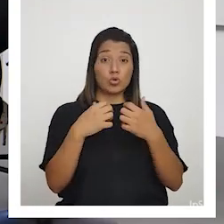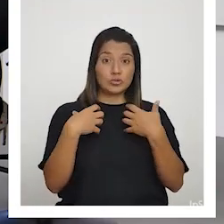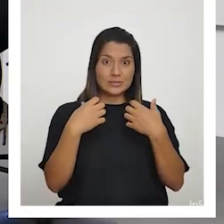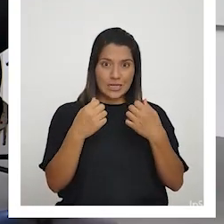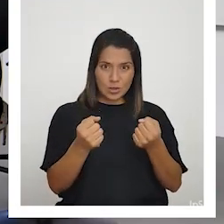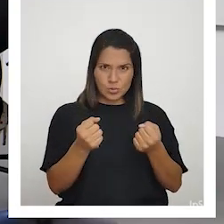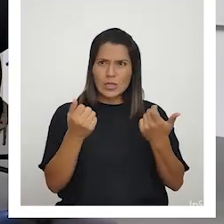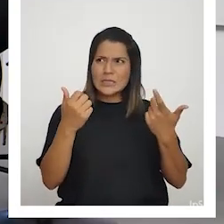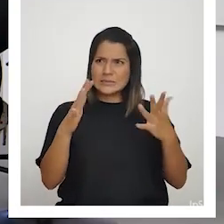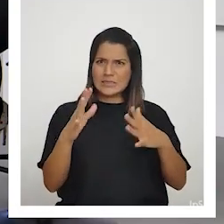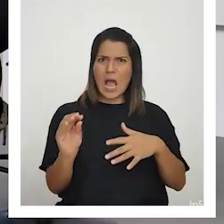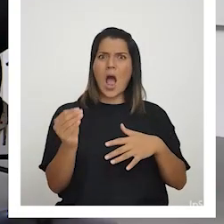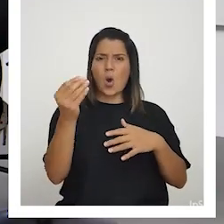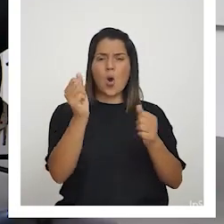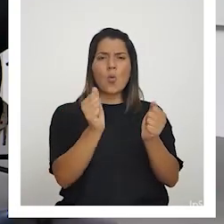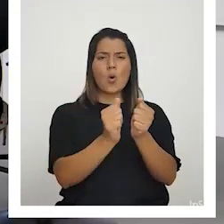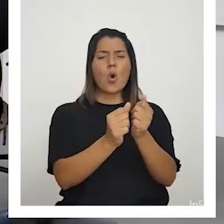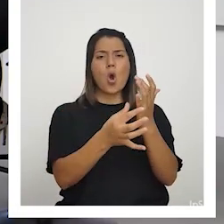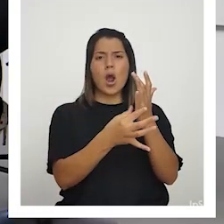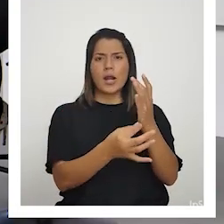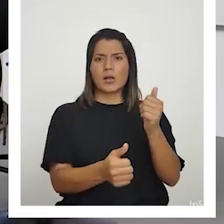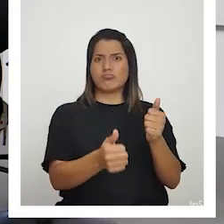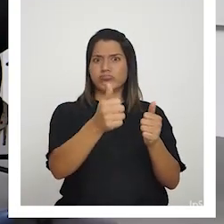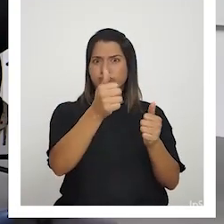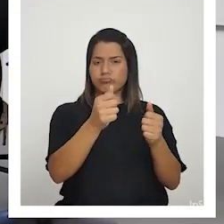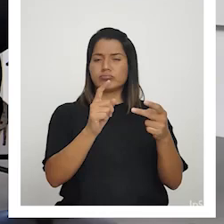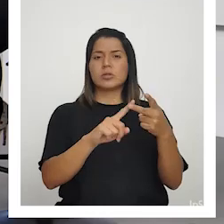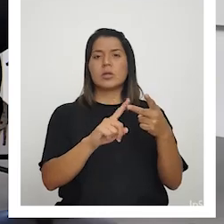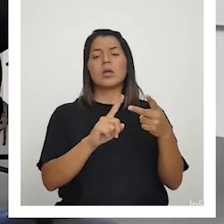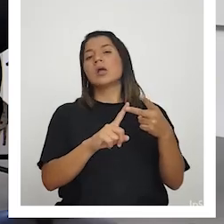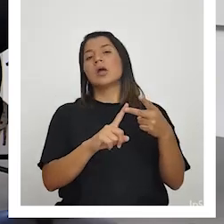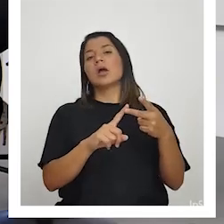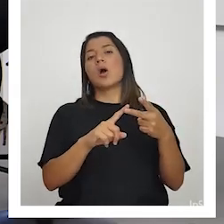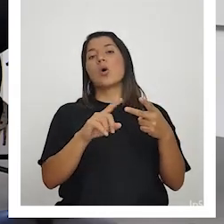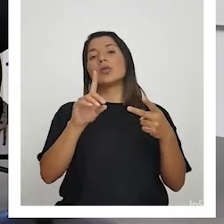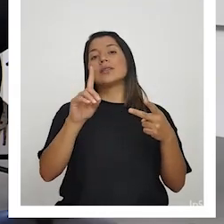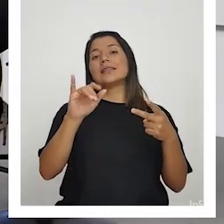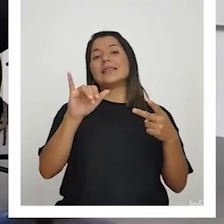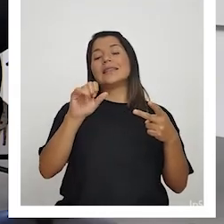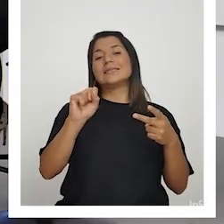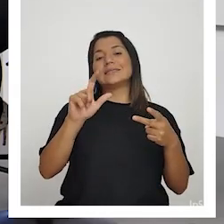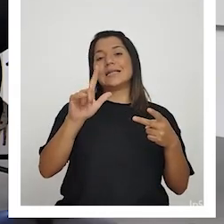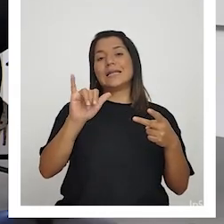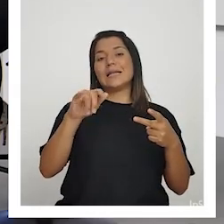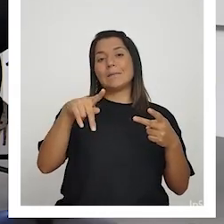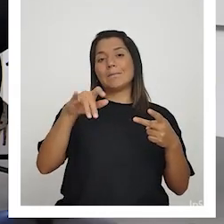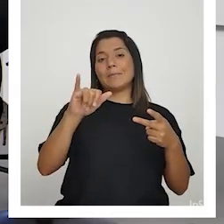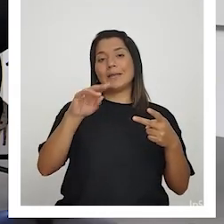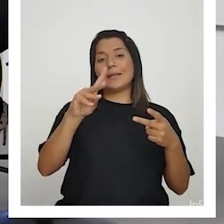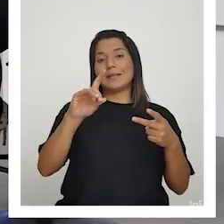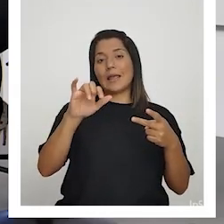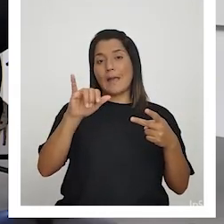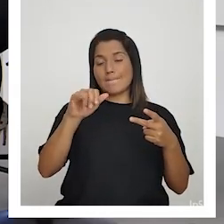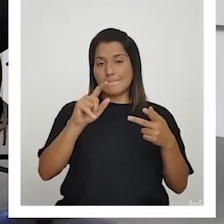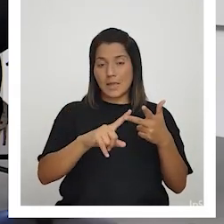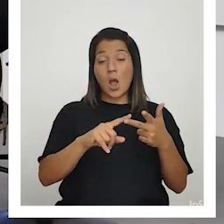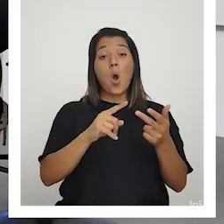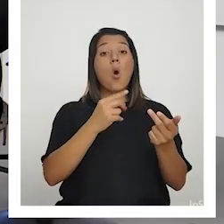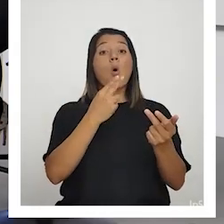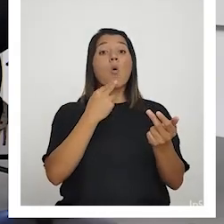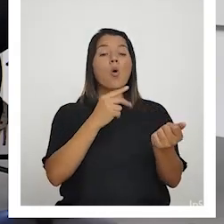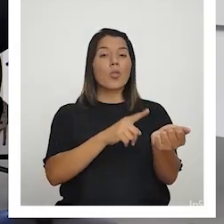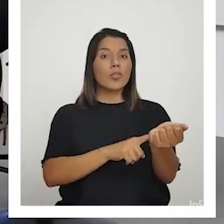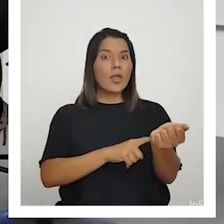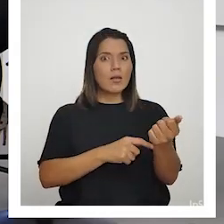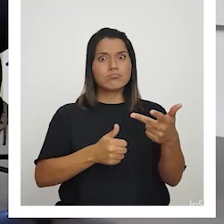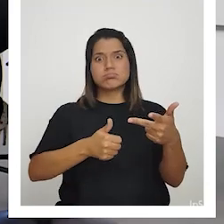colesterol, incluso con lo que es dilipidemia o lo que es diabetes, por ejemplo. Es alarmante